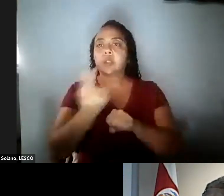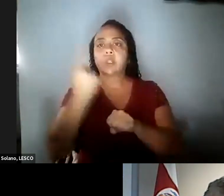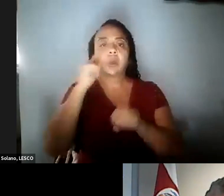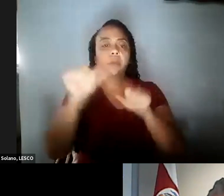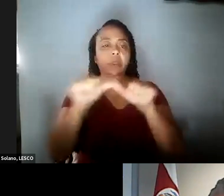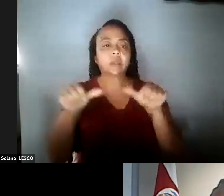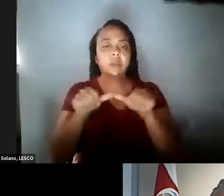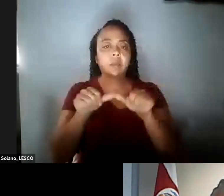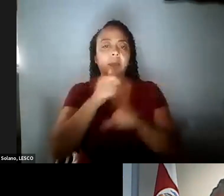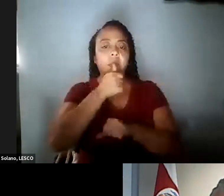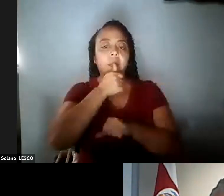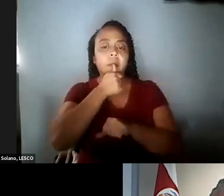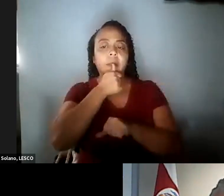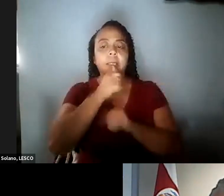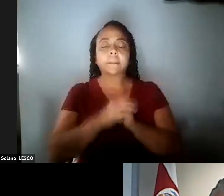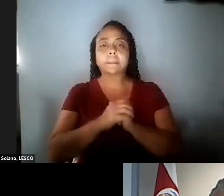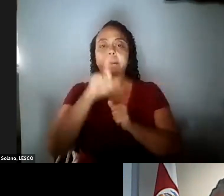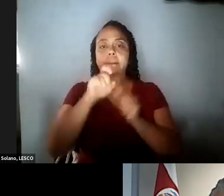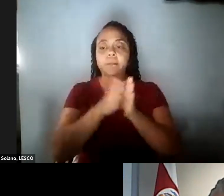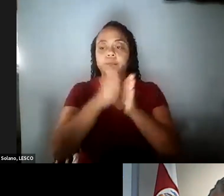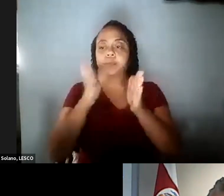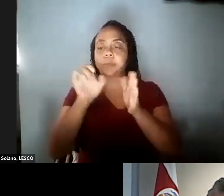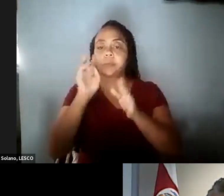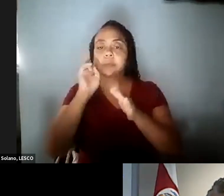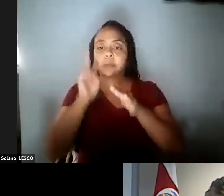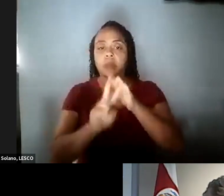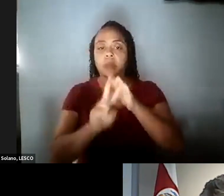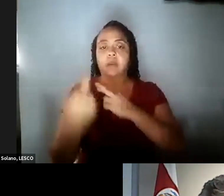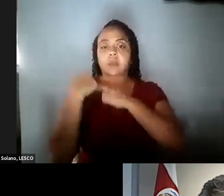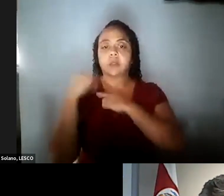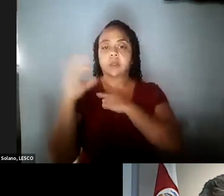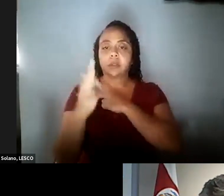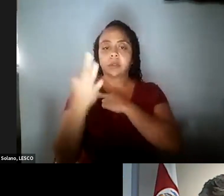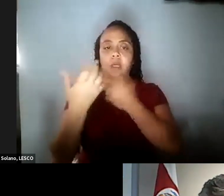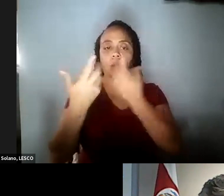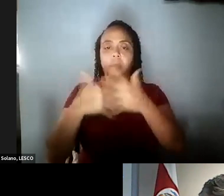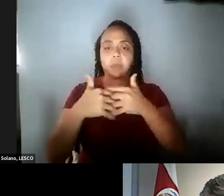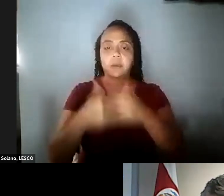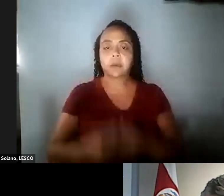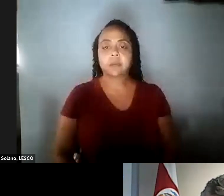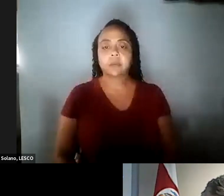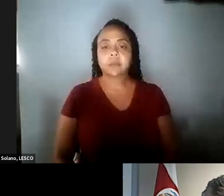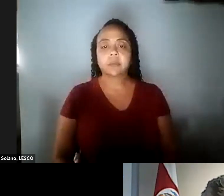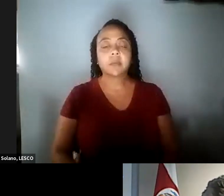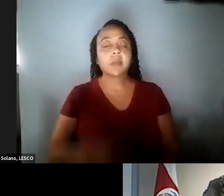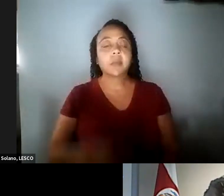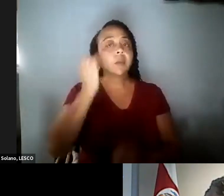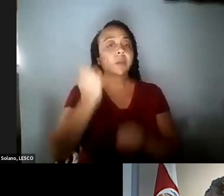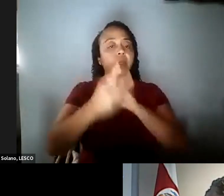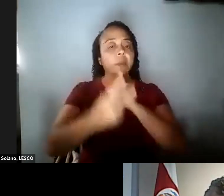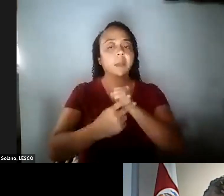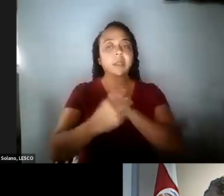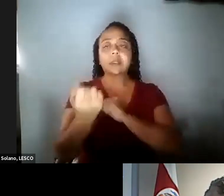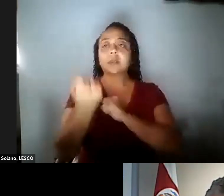como sistema necesitamos ampliar esa visión de la responsabilidad social corporativa porque porque muchas veces entendemos que la